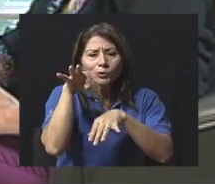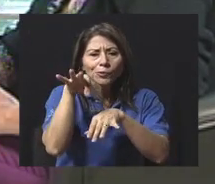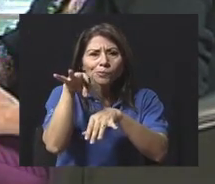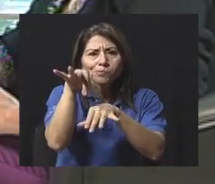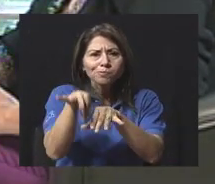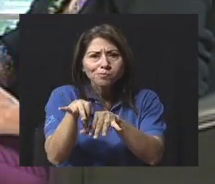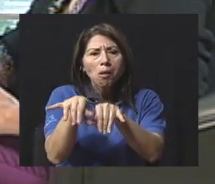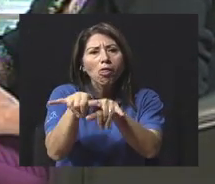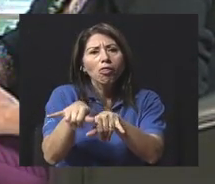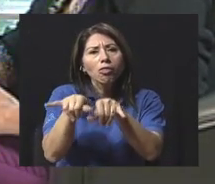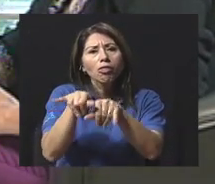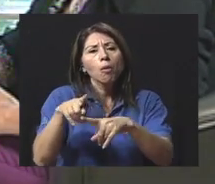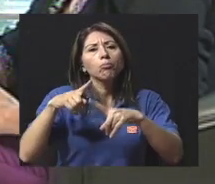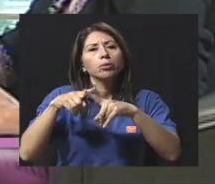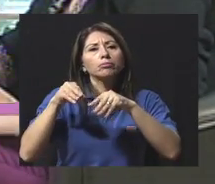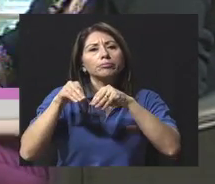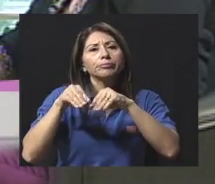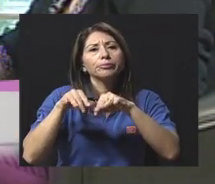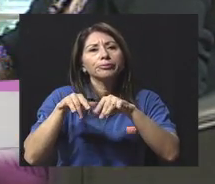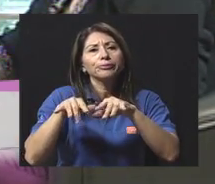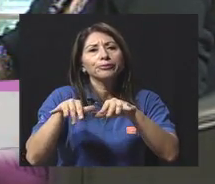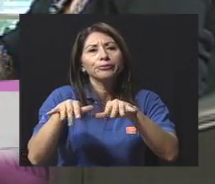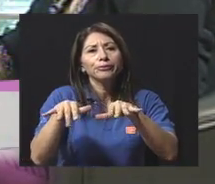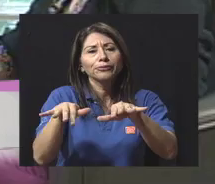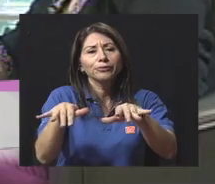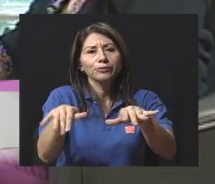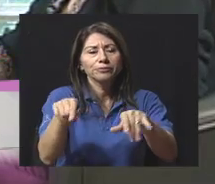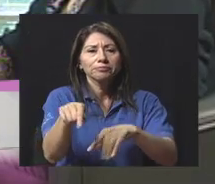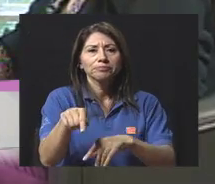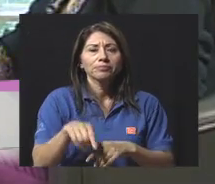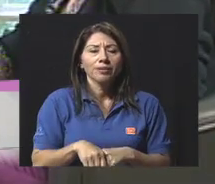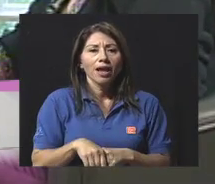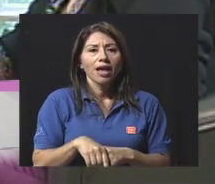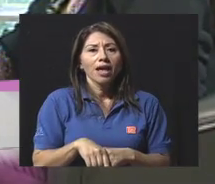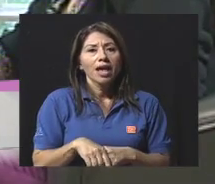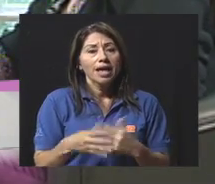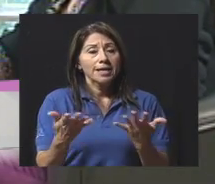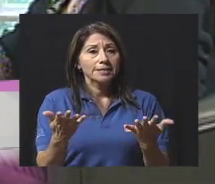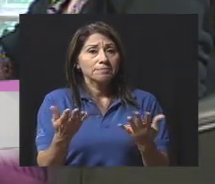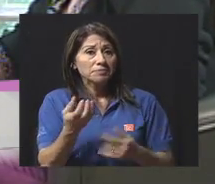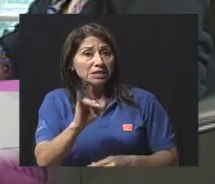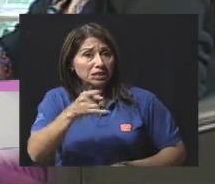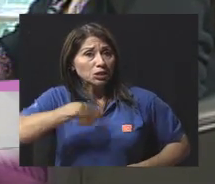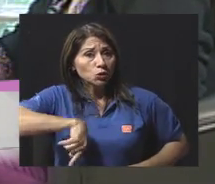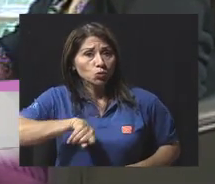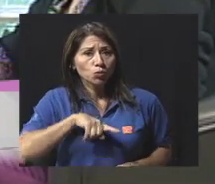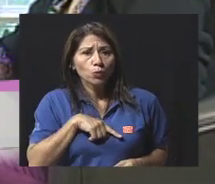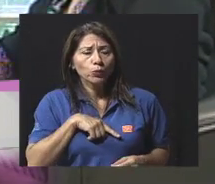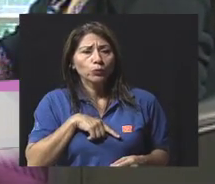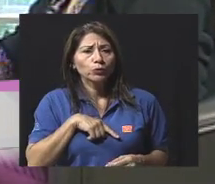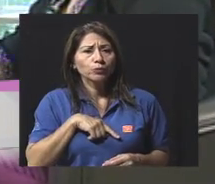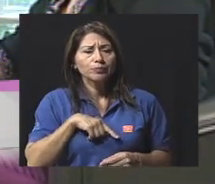los huevos y donde va a ocurrir el desarrollo de las formas inmaduras Así que si nosotros hacemos una evaluación de nuestro